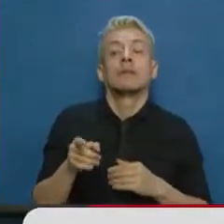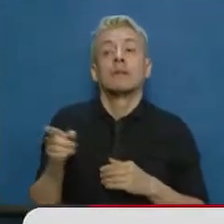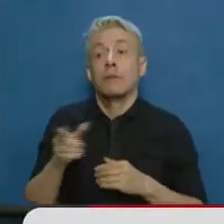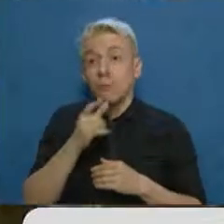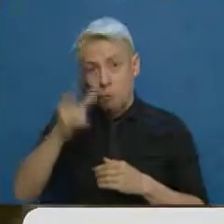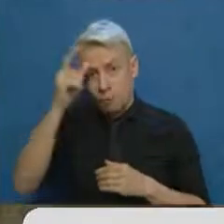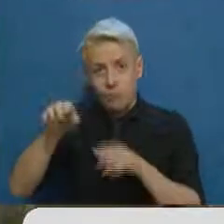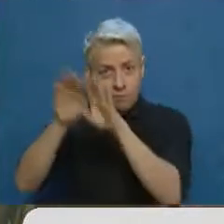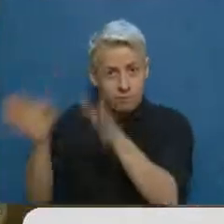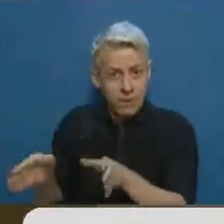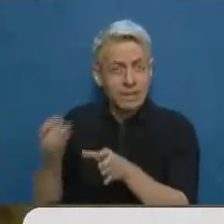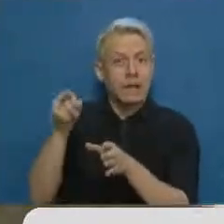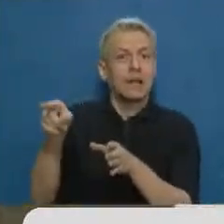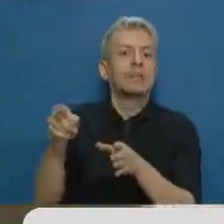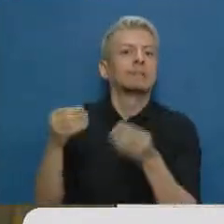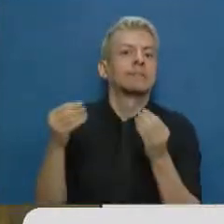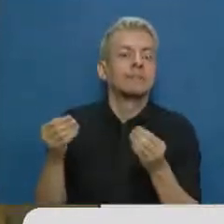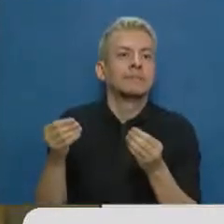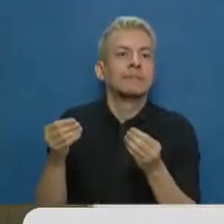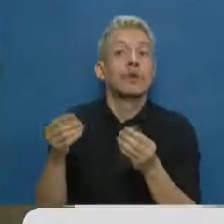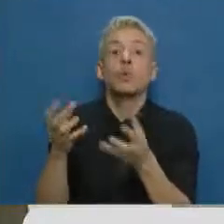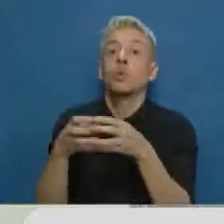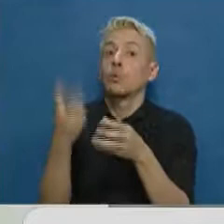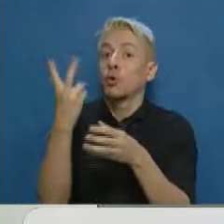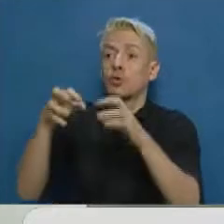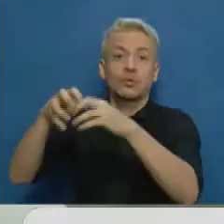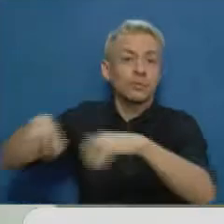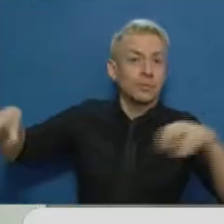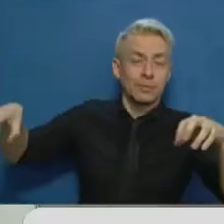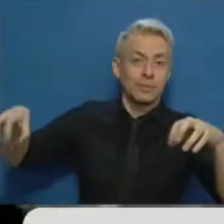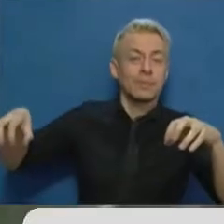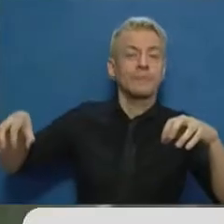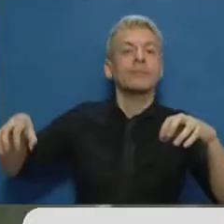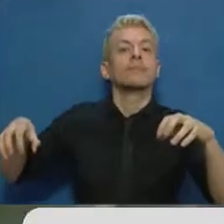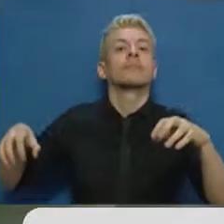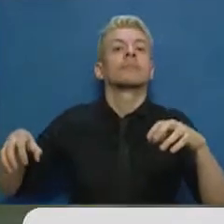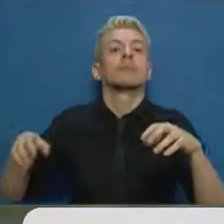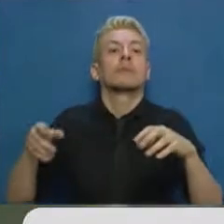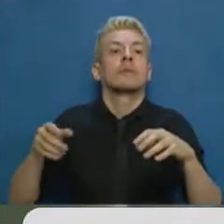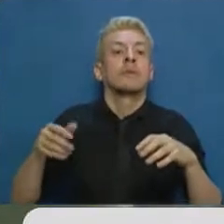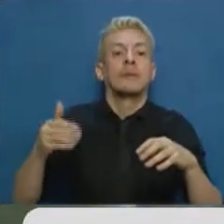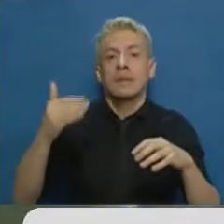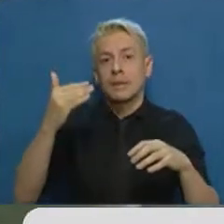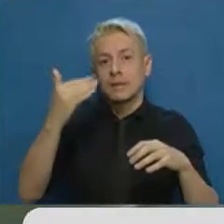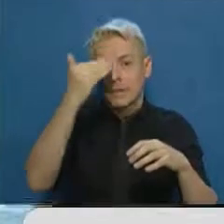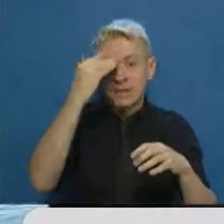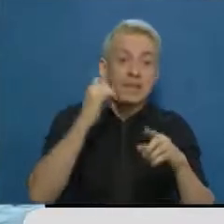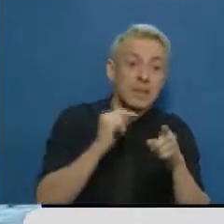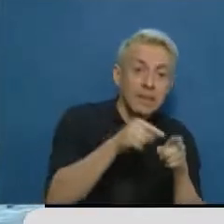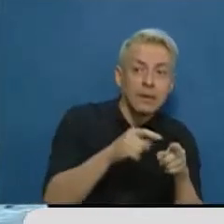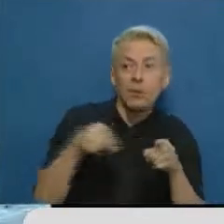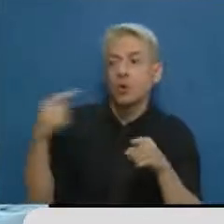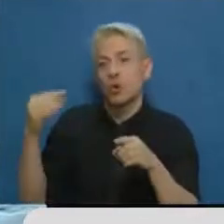lo único, como dije recién, que bueno, lo hemos dividido en dos grupos, trabajamos 15 días 28 bomberos, 15 días otros